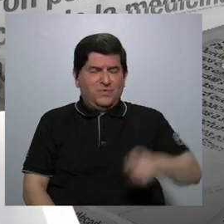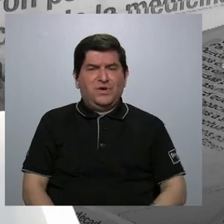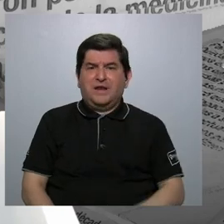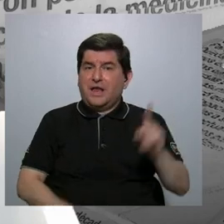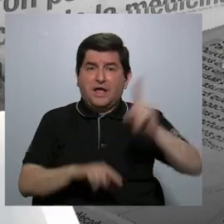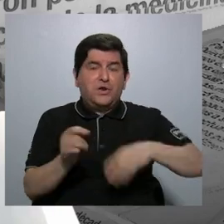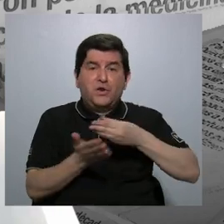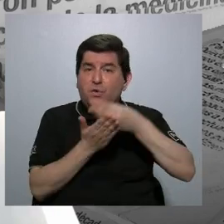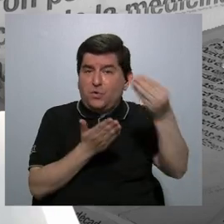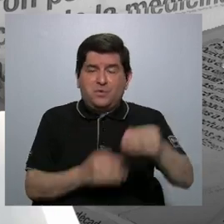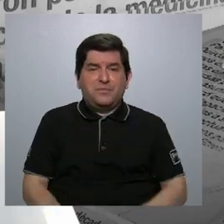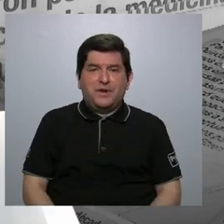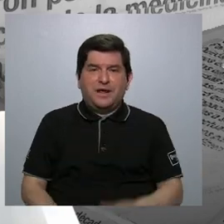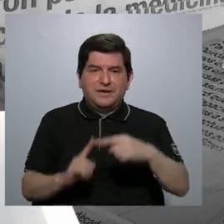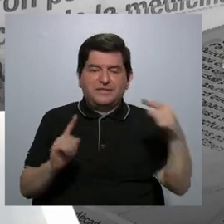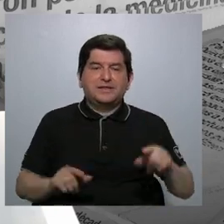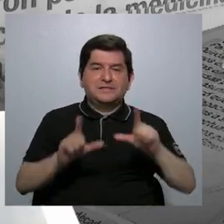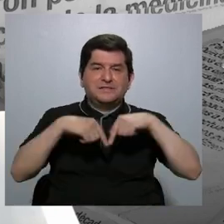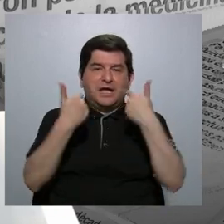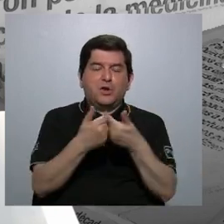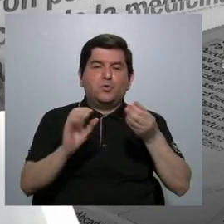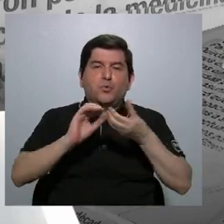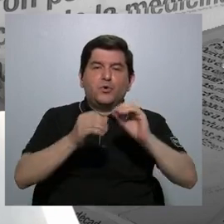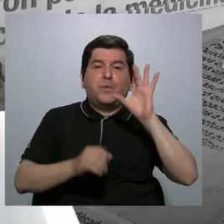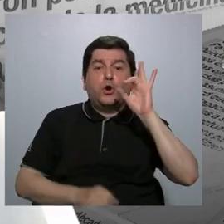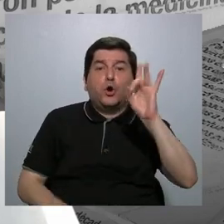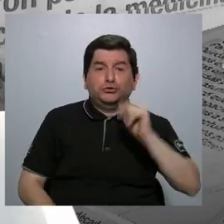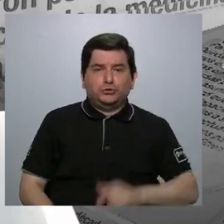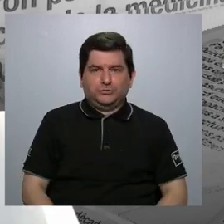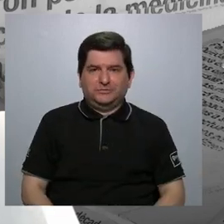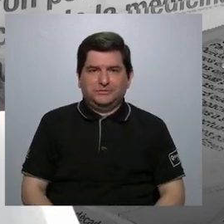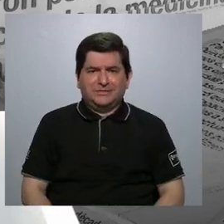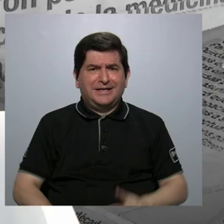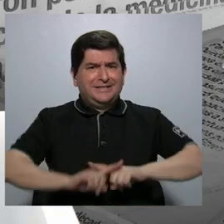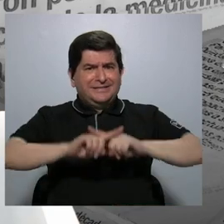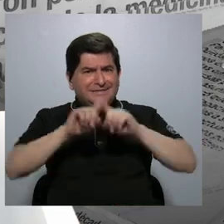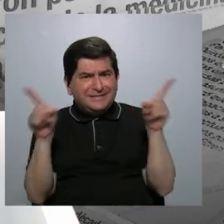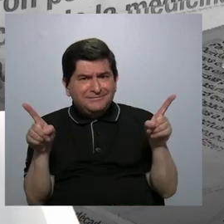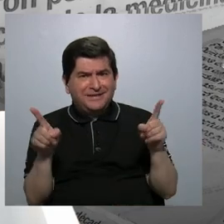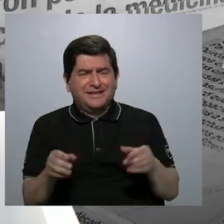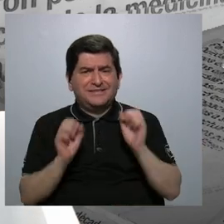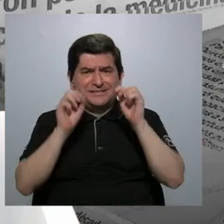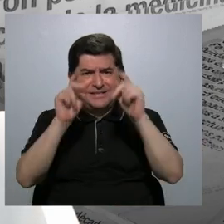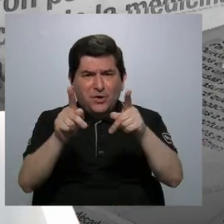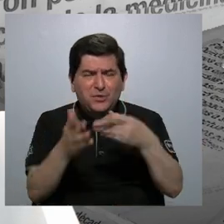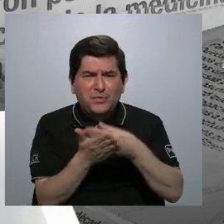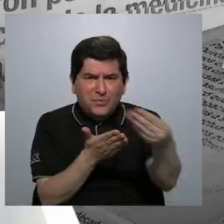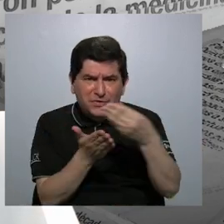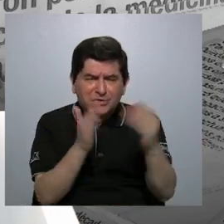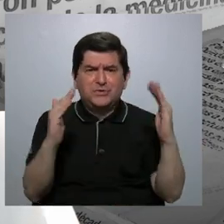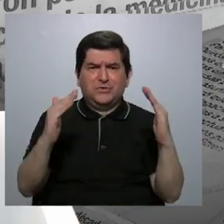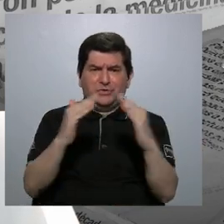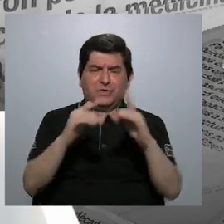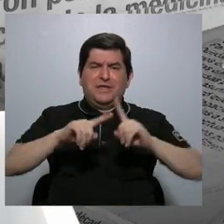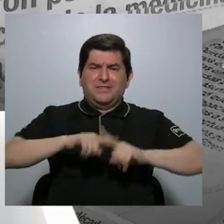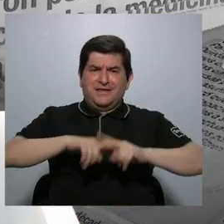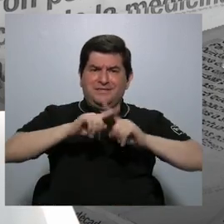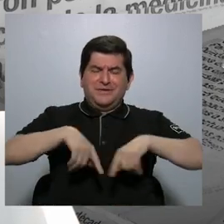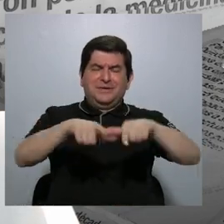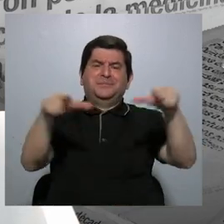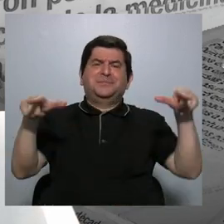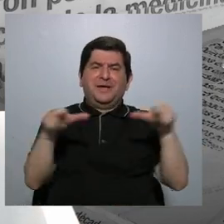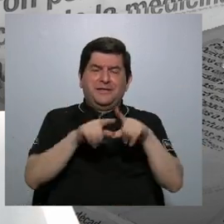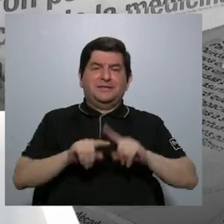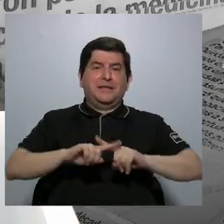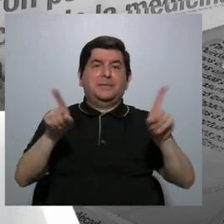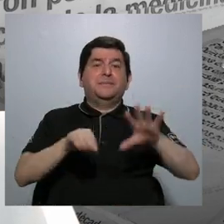no la puede comprar a partir del decil 8. Entonces hay mucha diferencia en la posibilidad de compra de vivienda dependiendo de la zona,